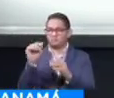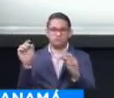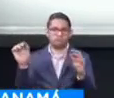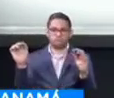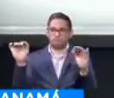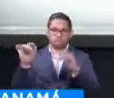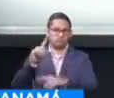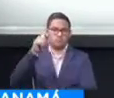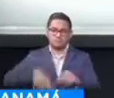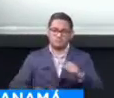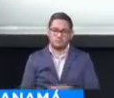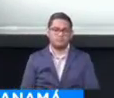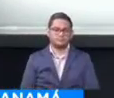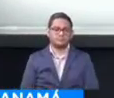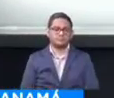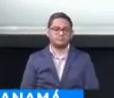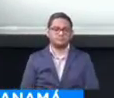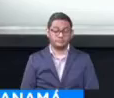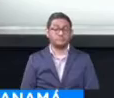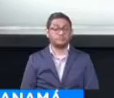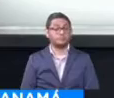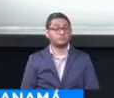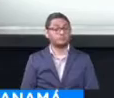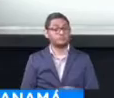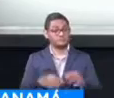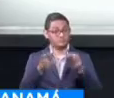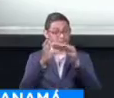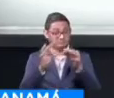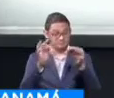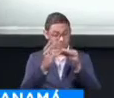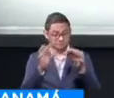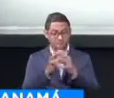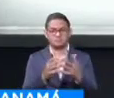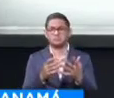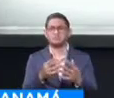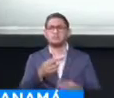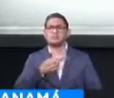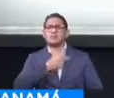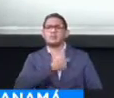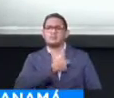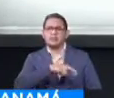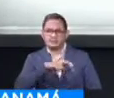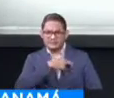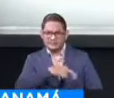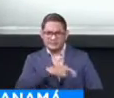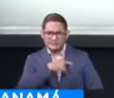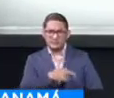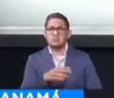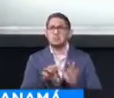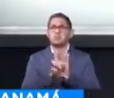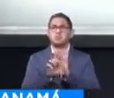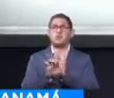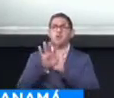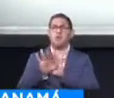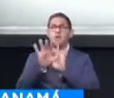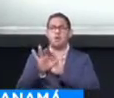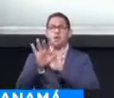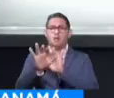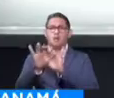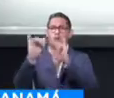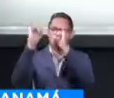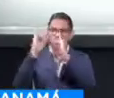recordamos que hasta el momento actividades religiosas como procesiones y